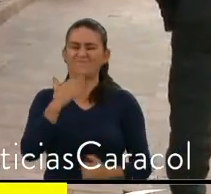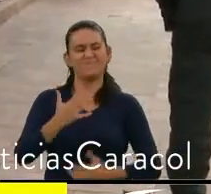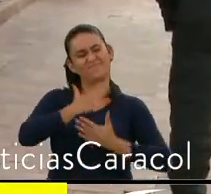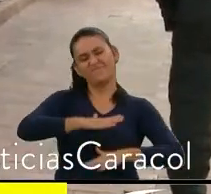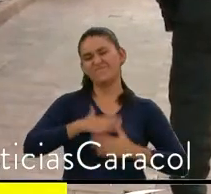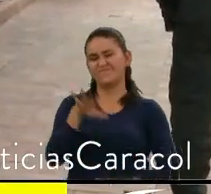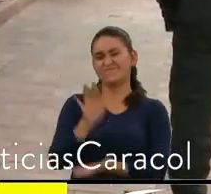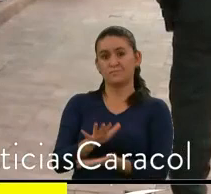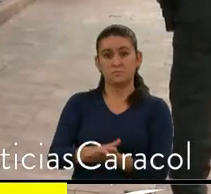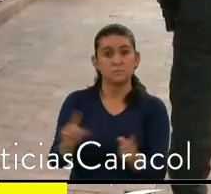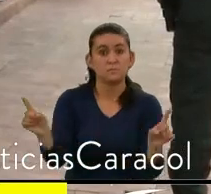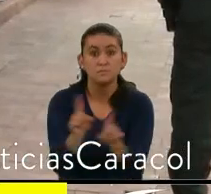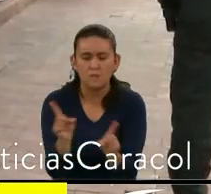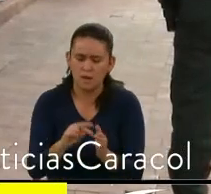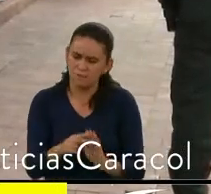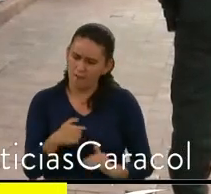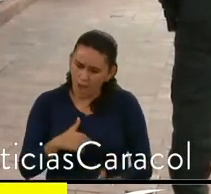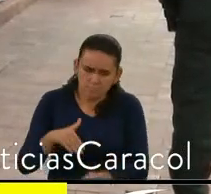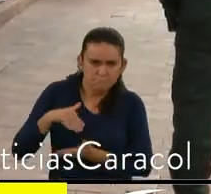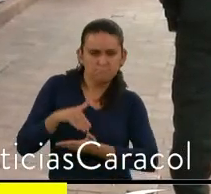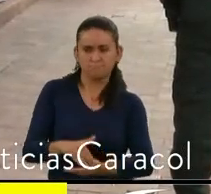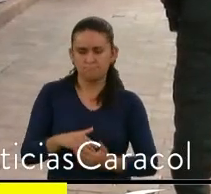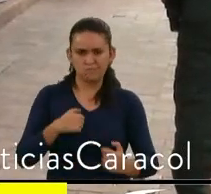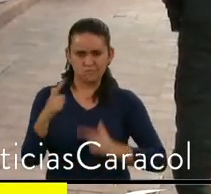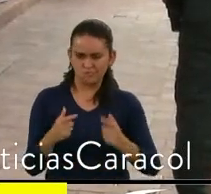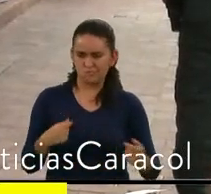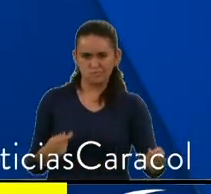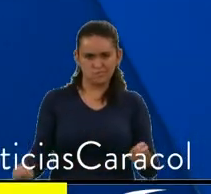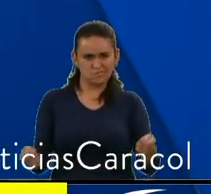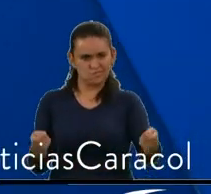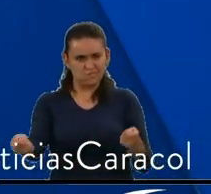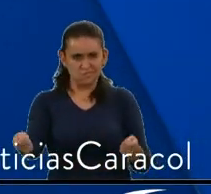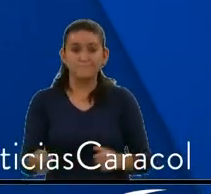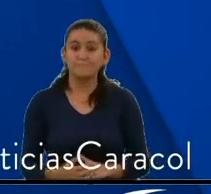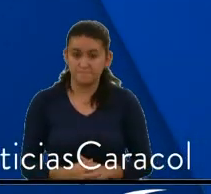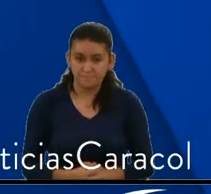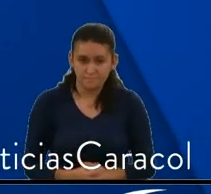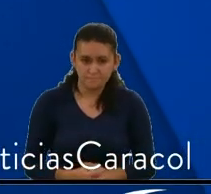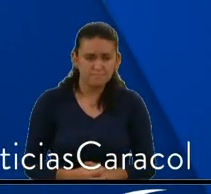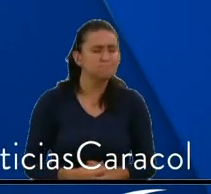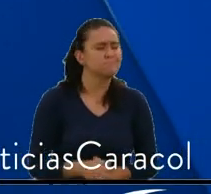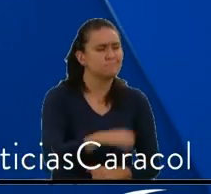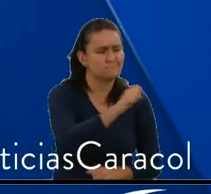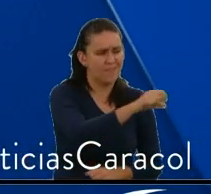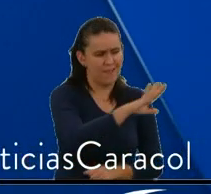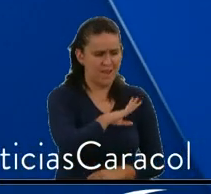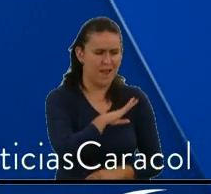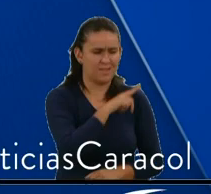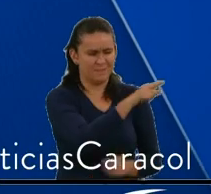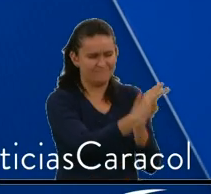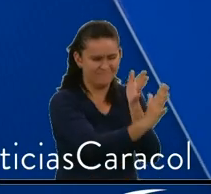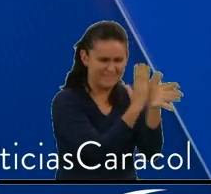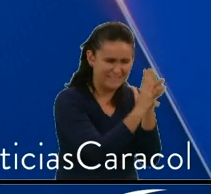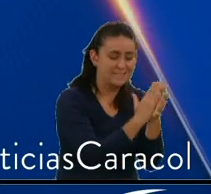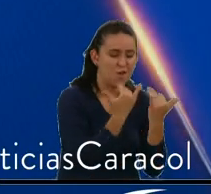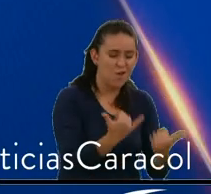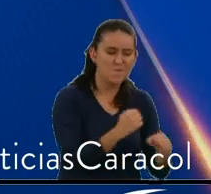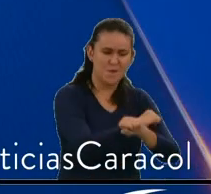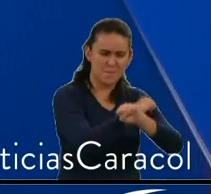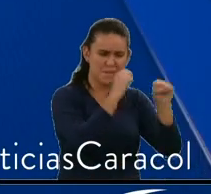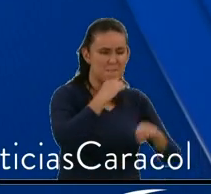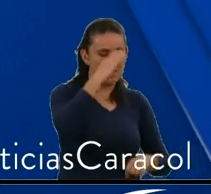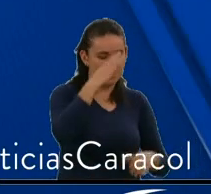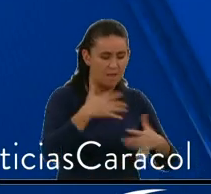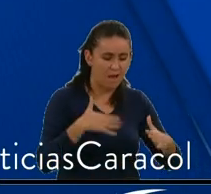aquí firmes al pie del cañón para poder enfrentar este reto. Y ya que usted lo está diciendo, alcalde, esta mañana se levantó el toque de queda en Medellín.